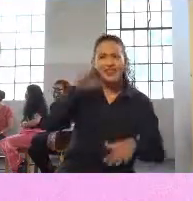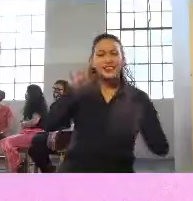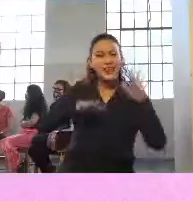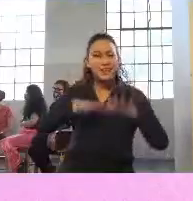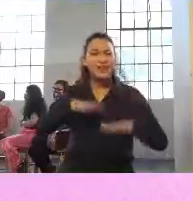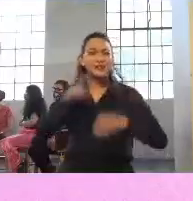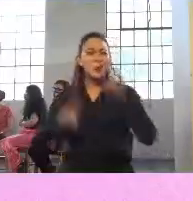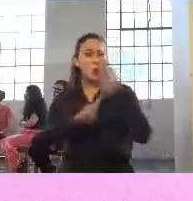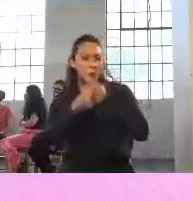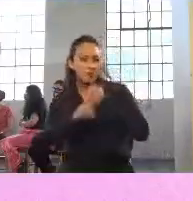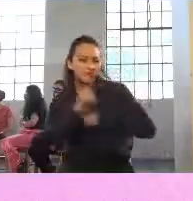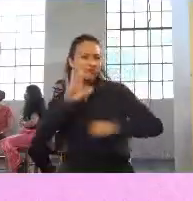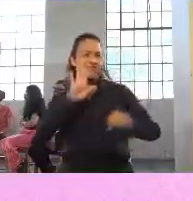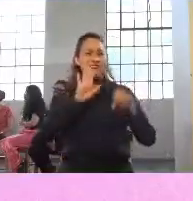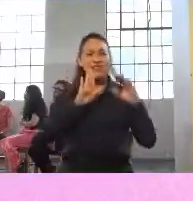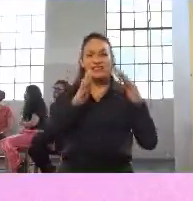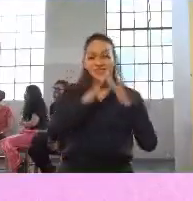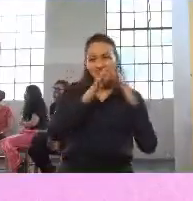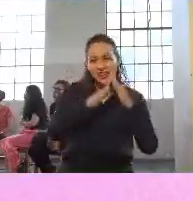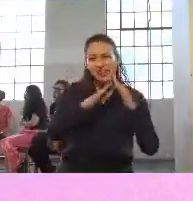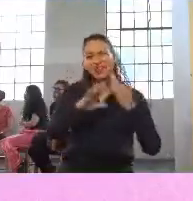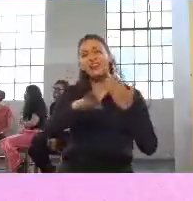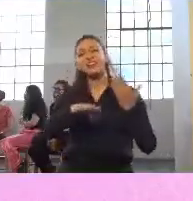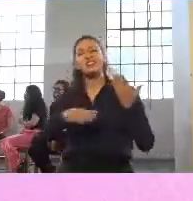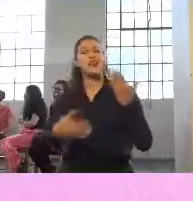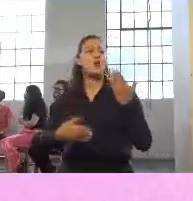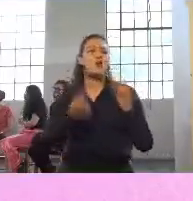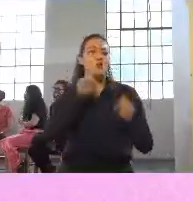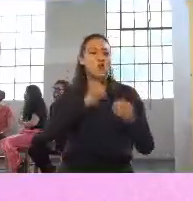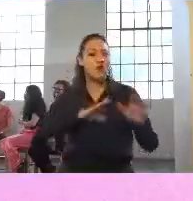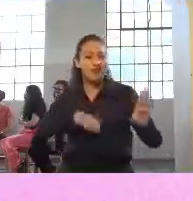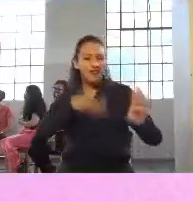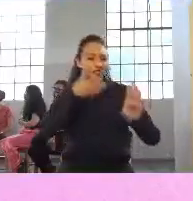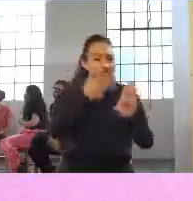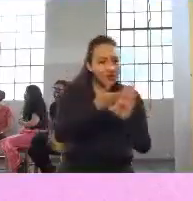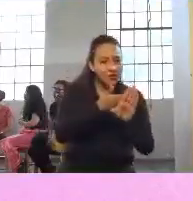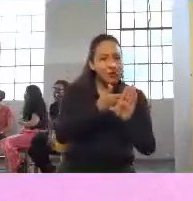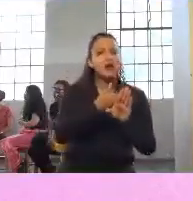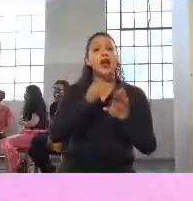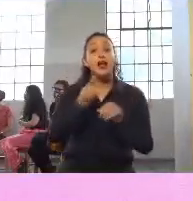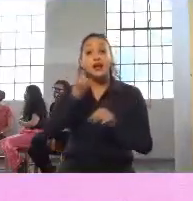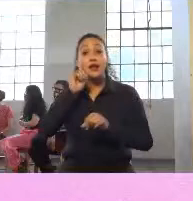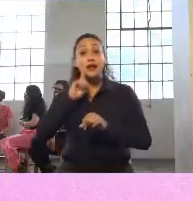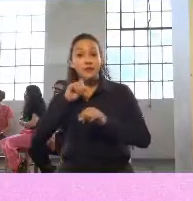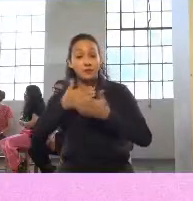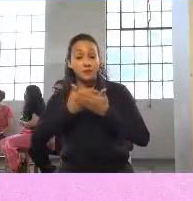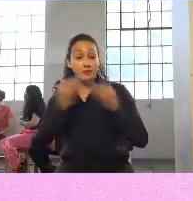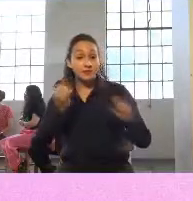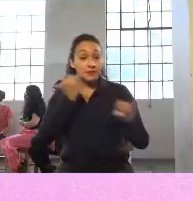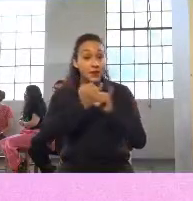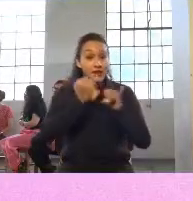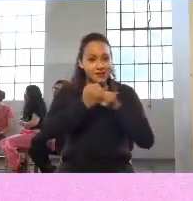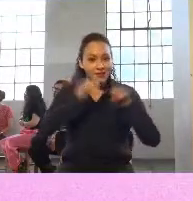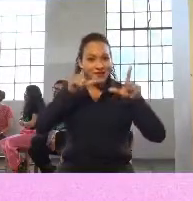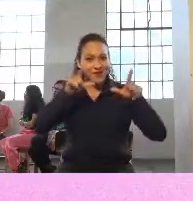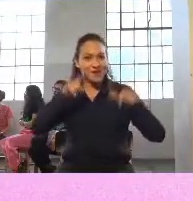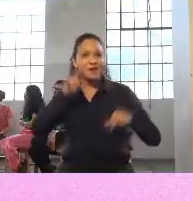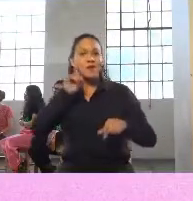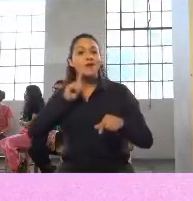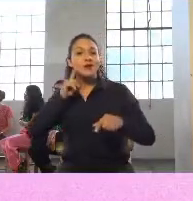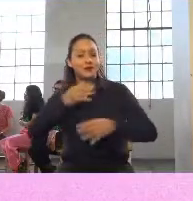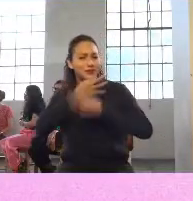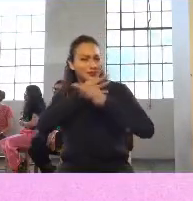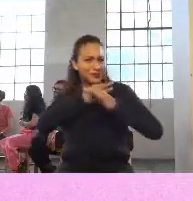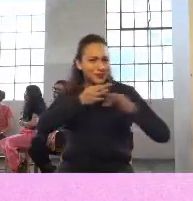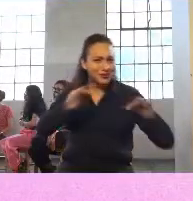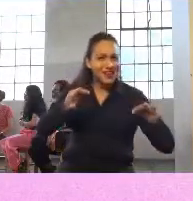que suceden en línea y que entonces una va y se queja y dice, no, pues compartieron mis nudes o me acosaron o lo que sea, es como, ¿para qué te quejas? Y está, o sea, pues